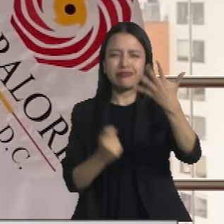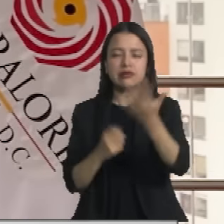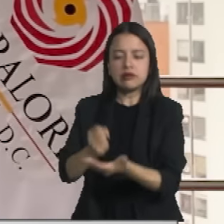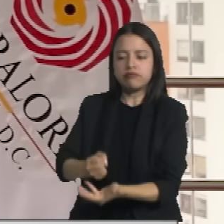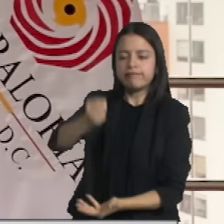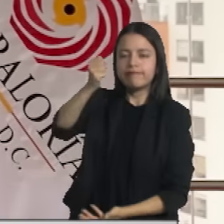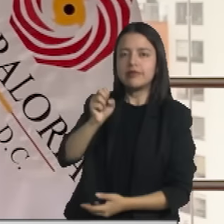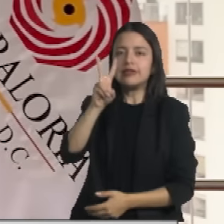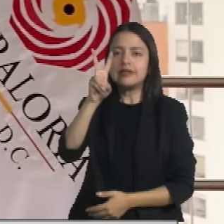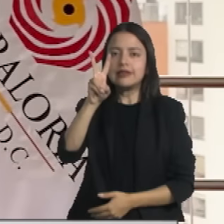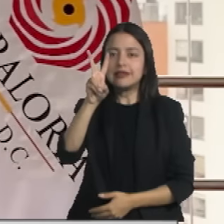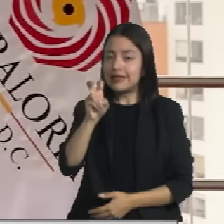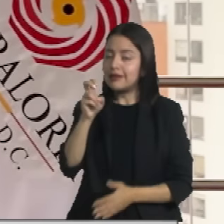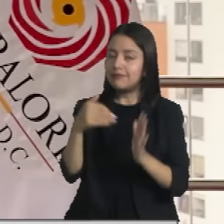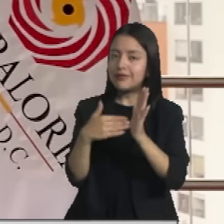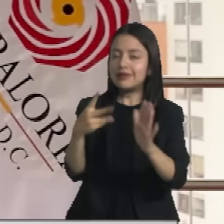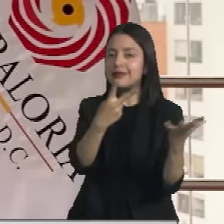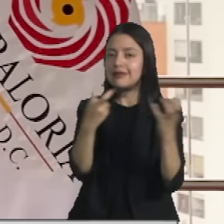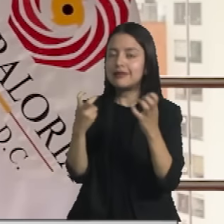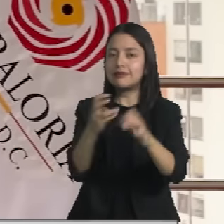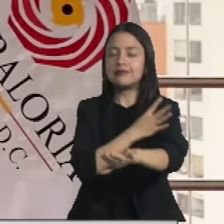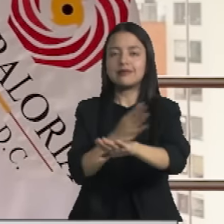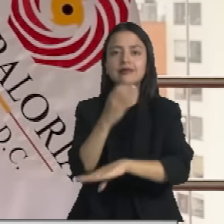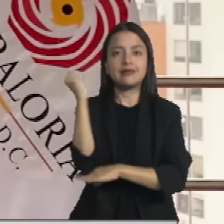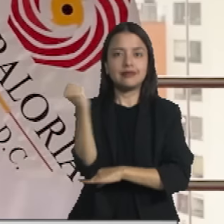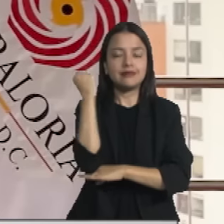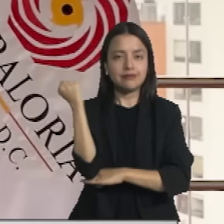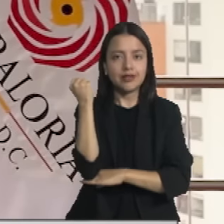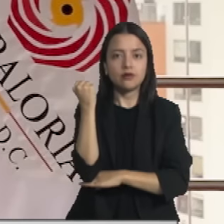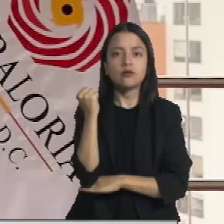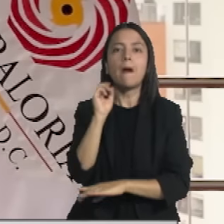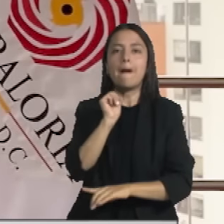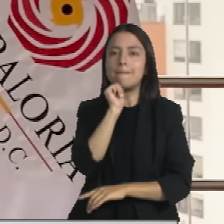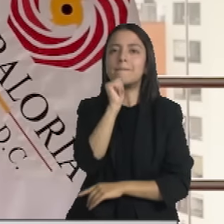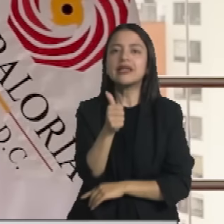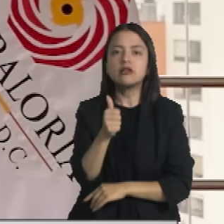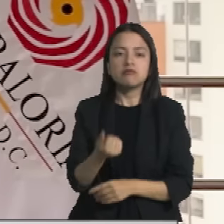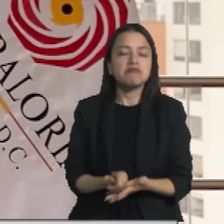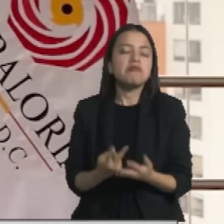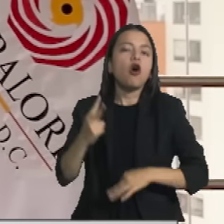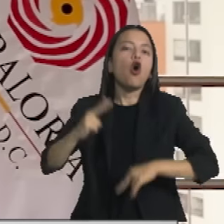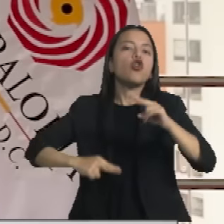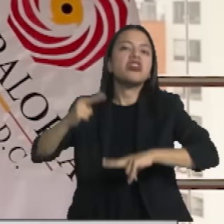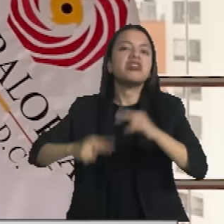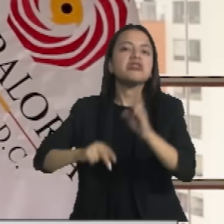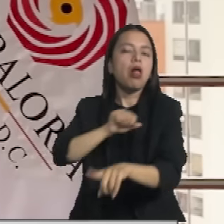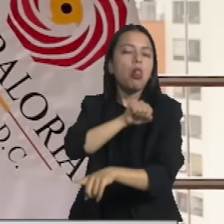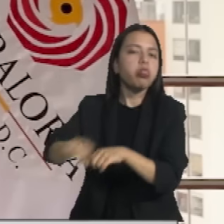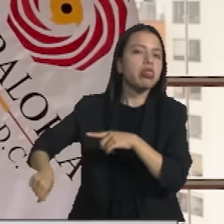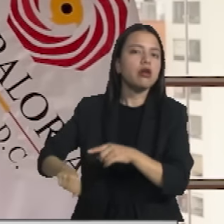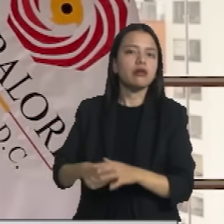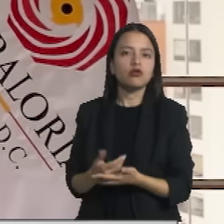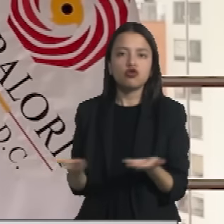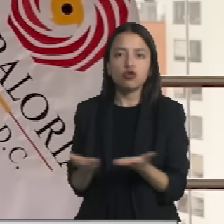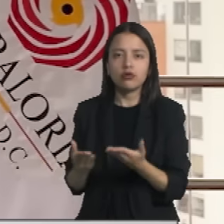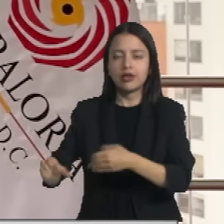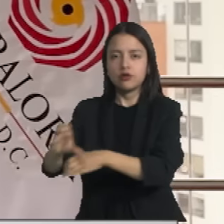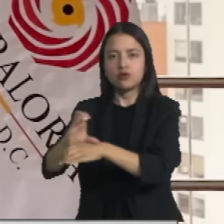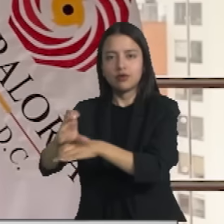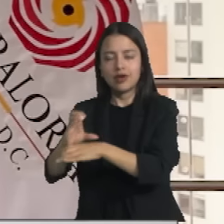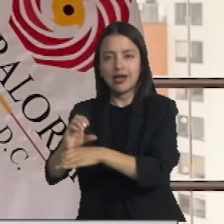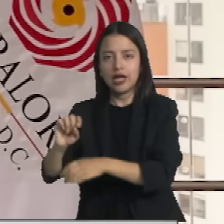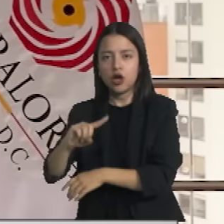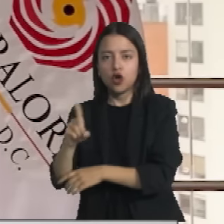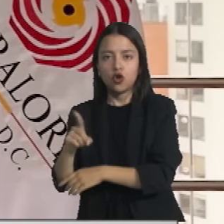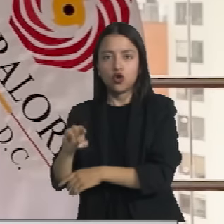7.700 millones de pesos y corresponde a una obra de redes de acueducto abandonada por el contratista en la Ciudadela Sucre, en